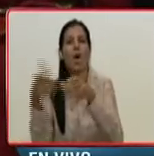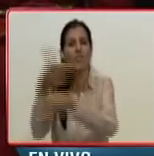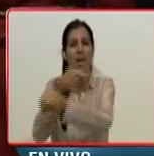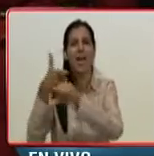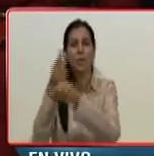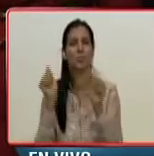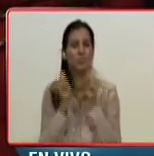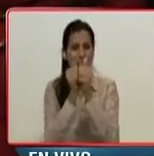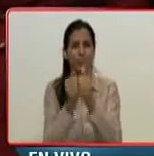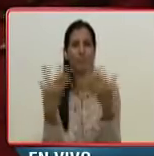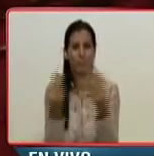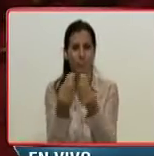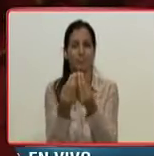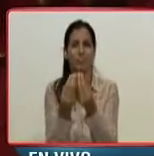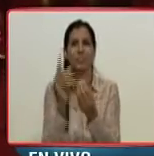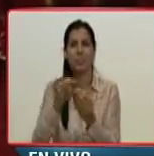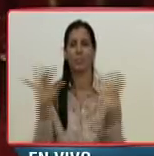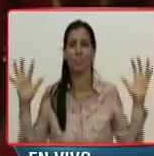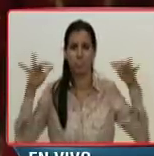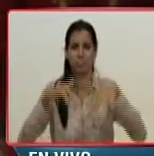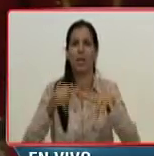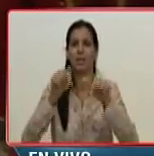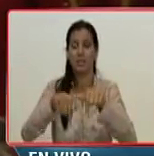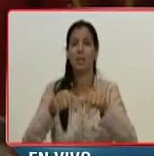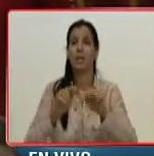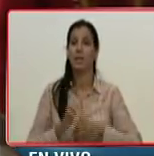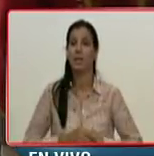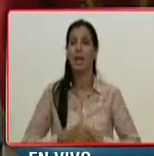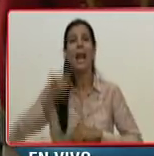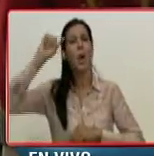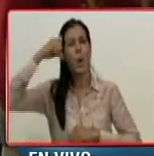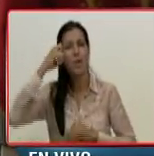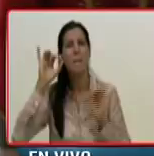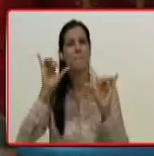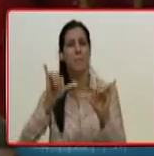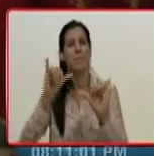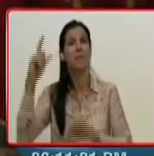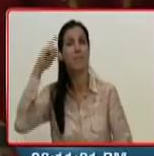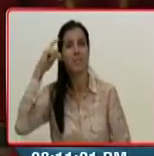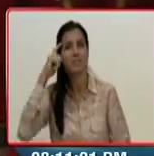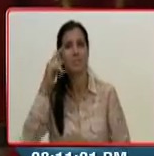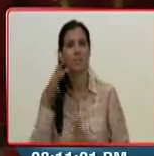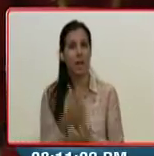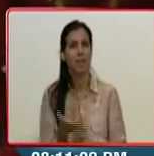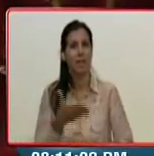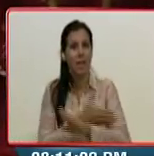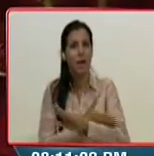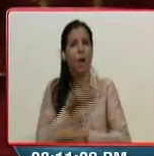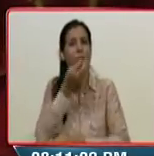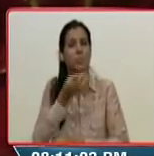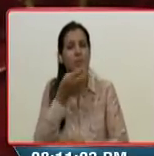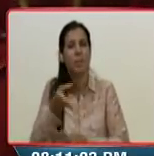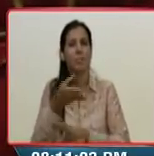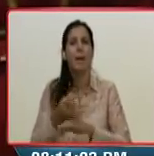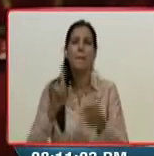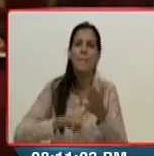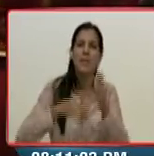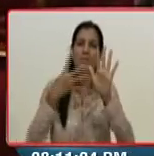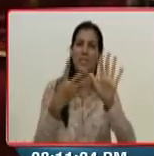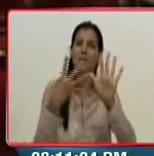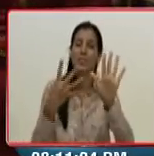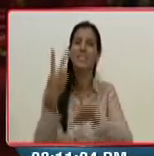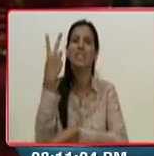acá y que se encuentra recordando precisamente esta fecha y lo que le habíamos comentado, lo que significó el año